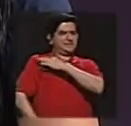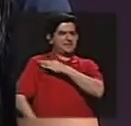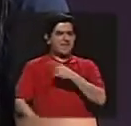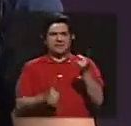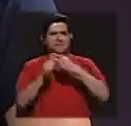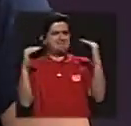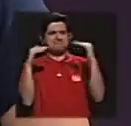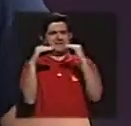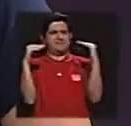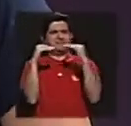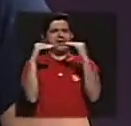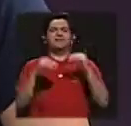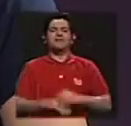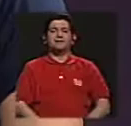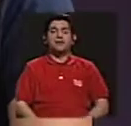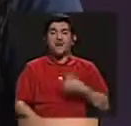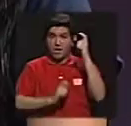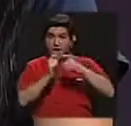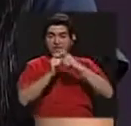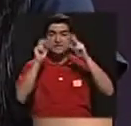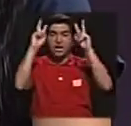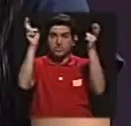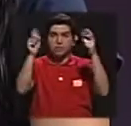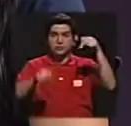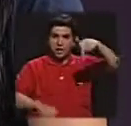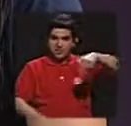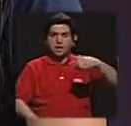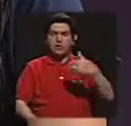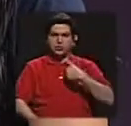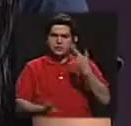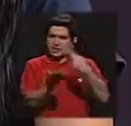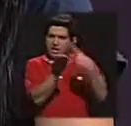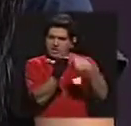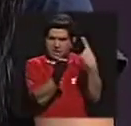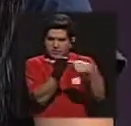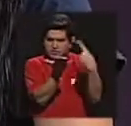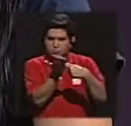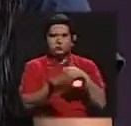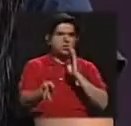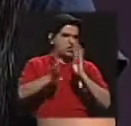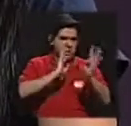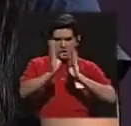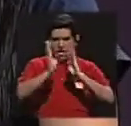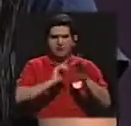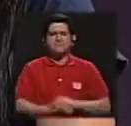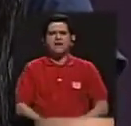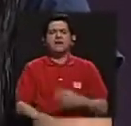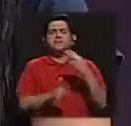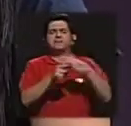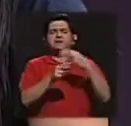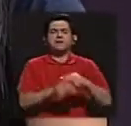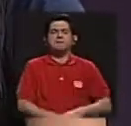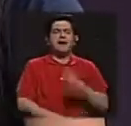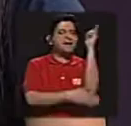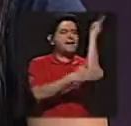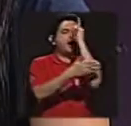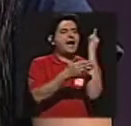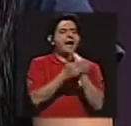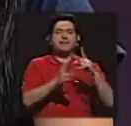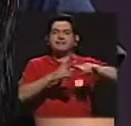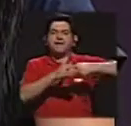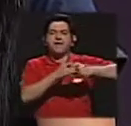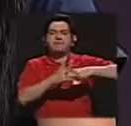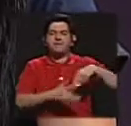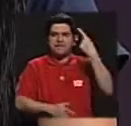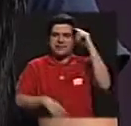de primer nivel. Y justamente el tema que pondremos sobre la mesa para discusión y para conversación lo hemos llamado el arte como